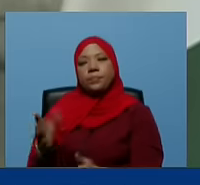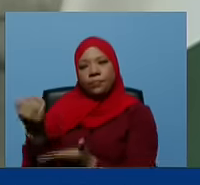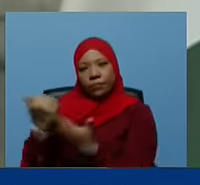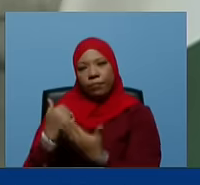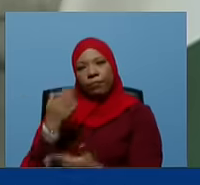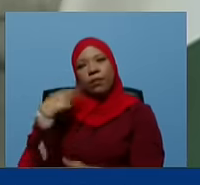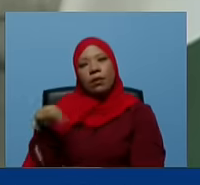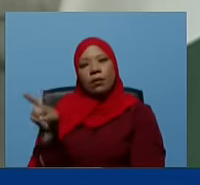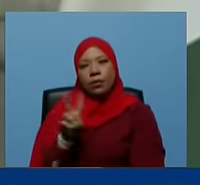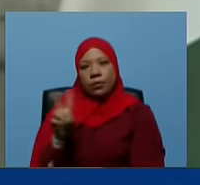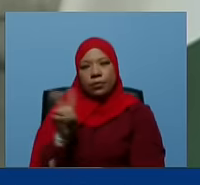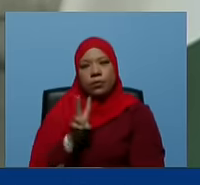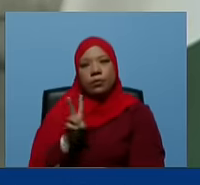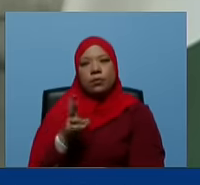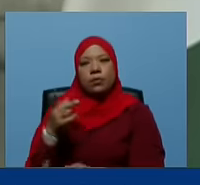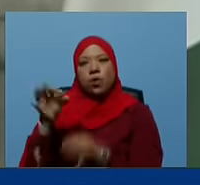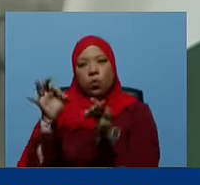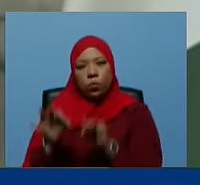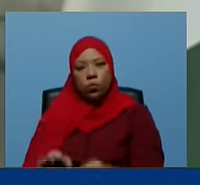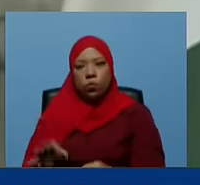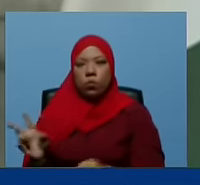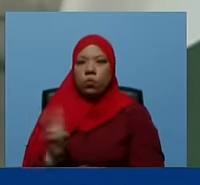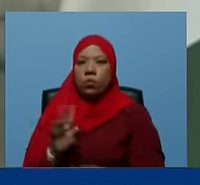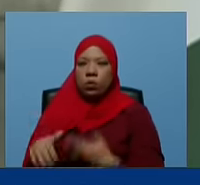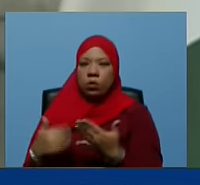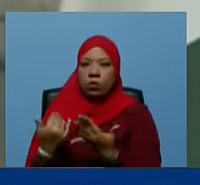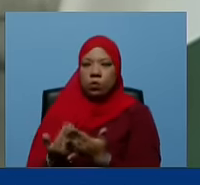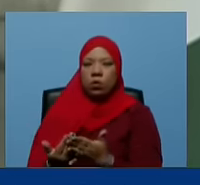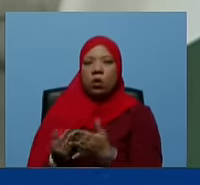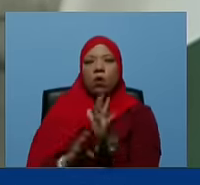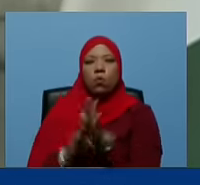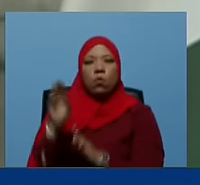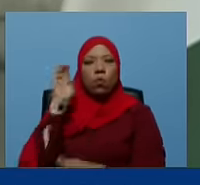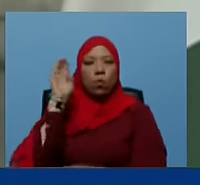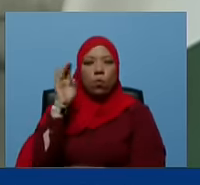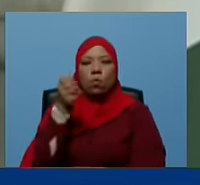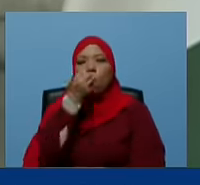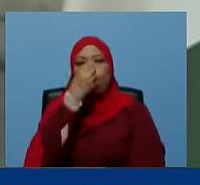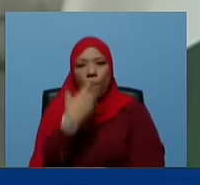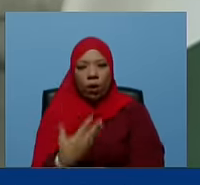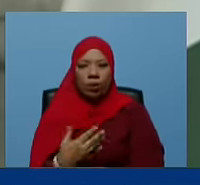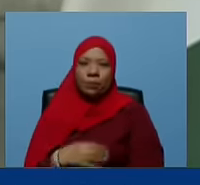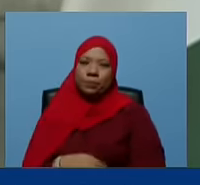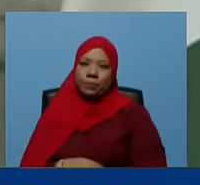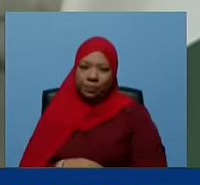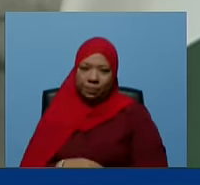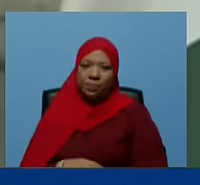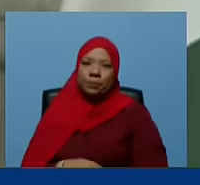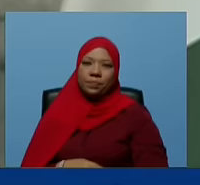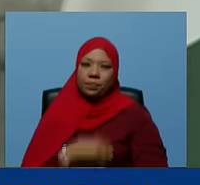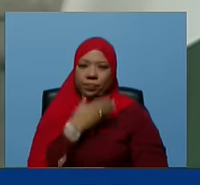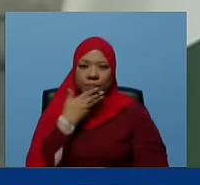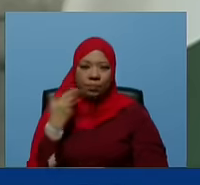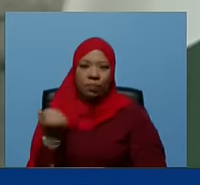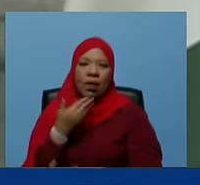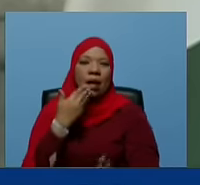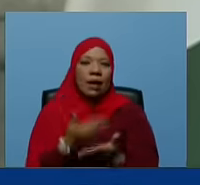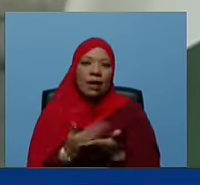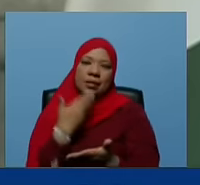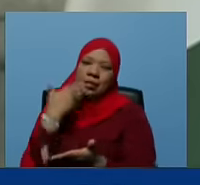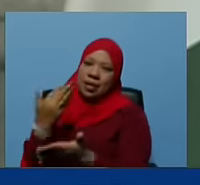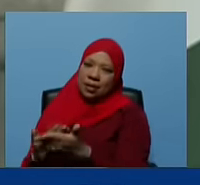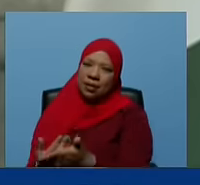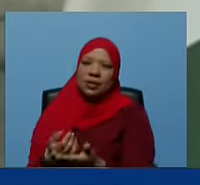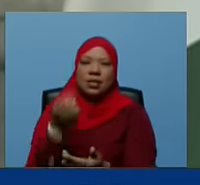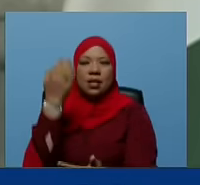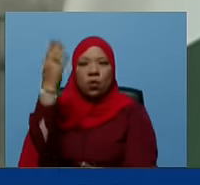nuestro país y tenga la seguridad que de aquí en adelante lo que viene es bueno y lo que viene será mejor. Muchas gracias. Que